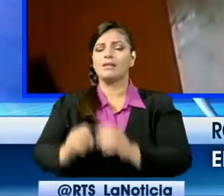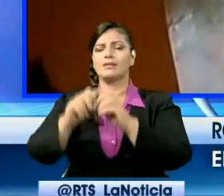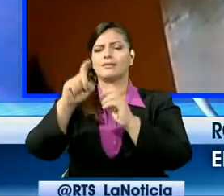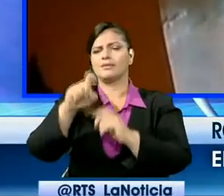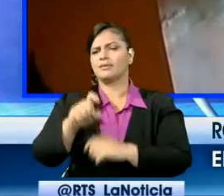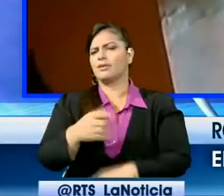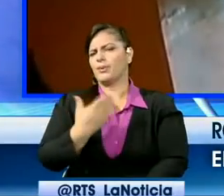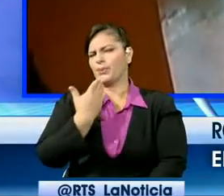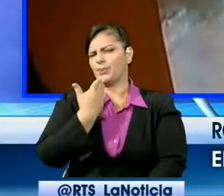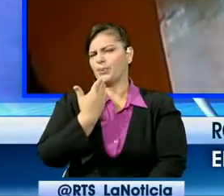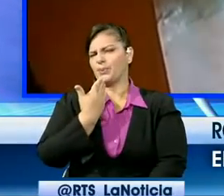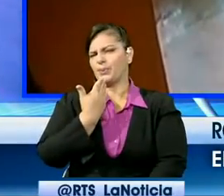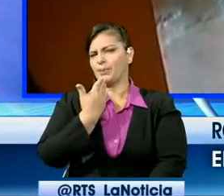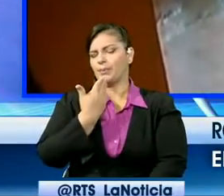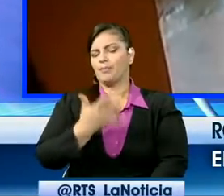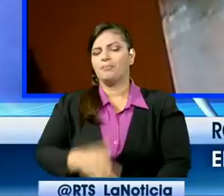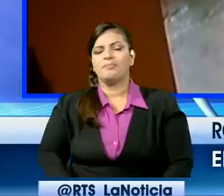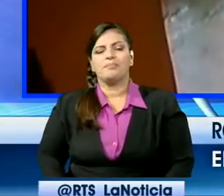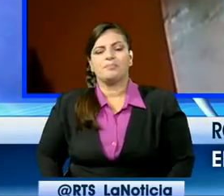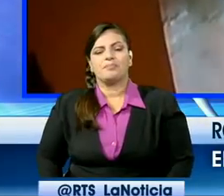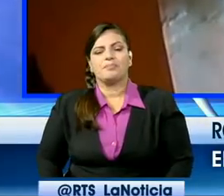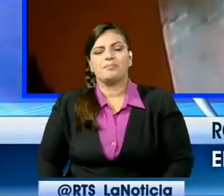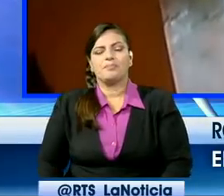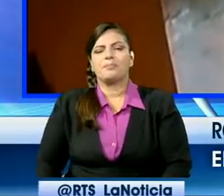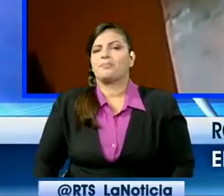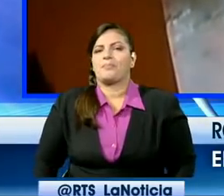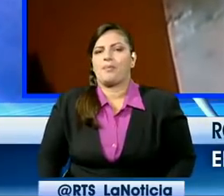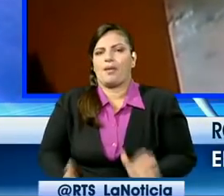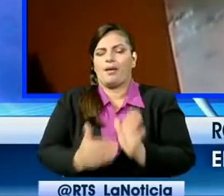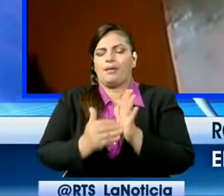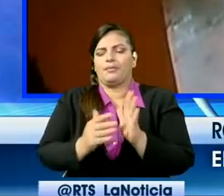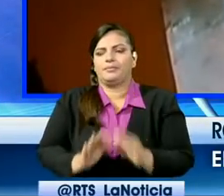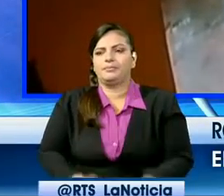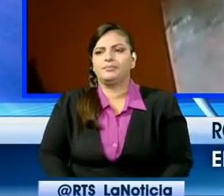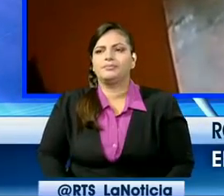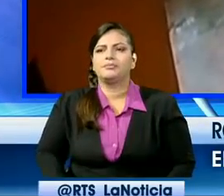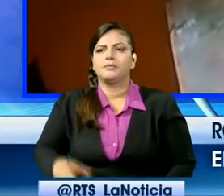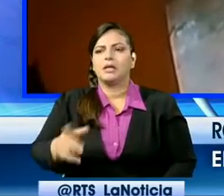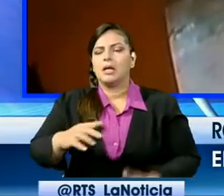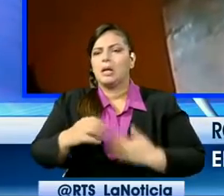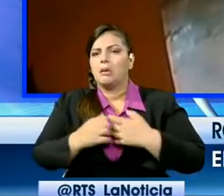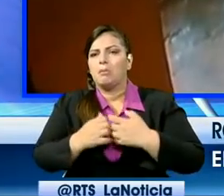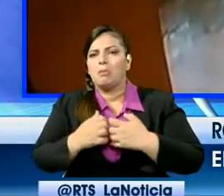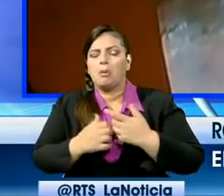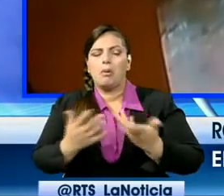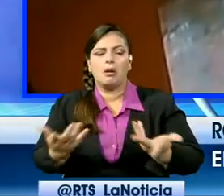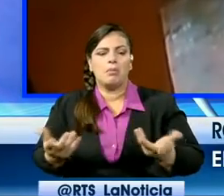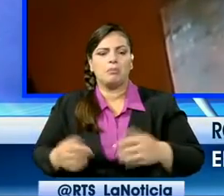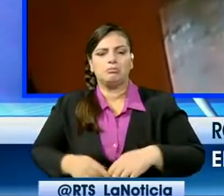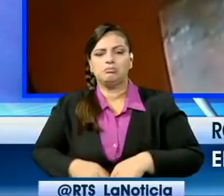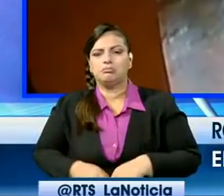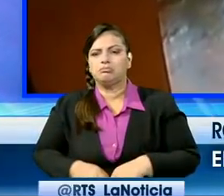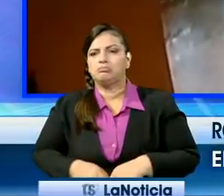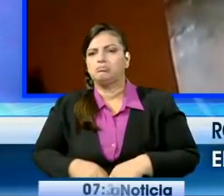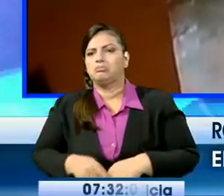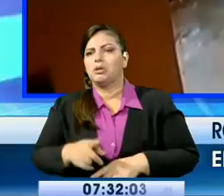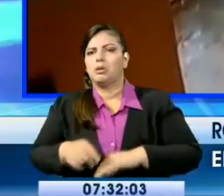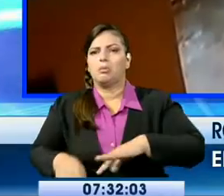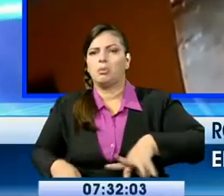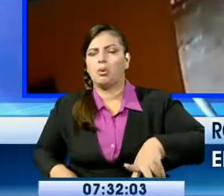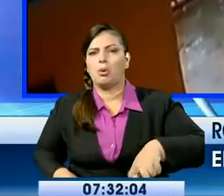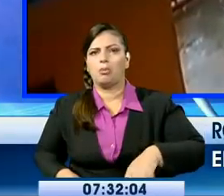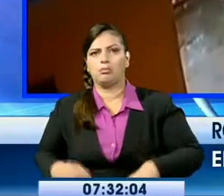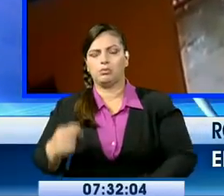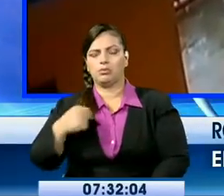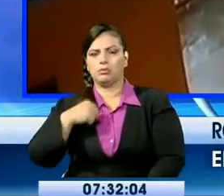esencial, porque imagínate, no podemos actuar, ¿verdad?, de manera aislada. Si mañana yo veo que en el local de Adrián están